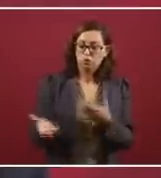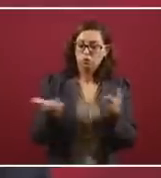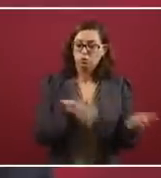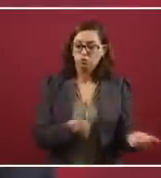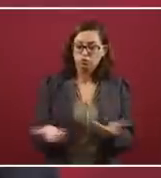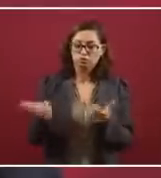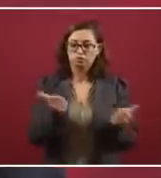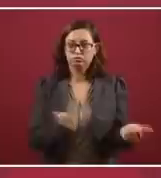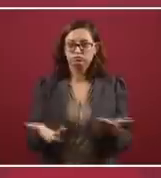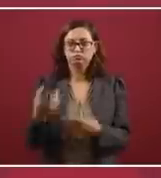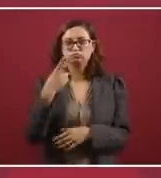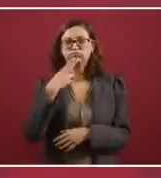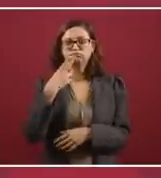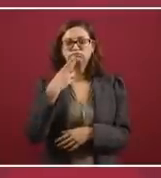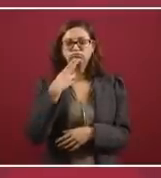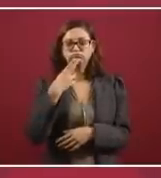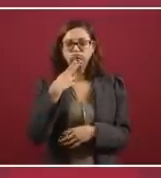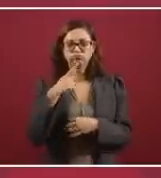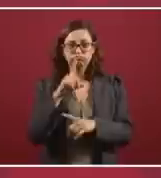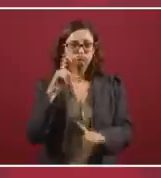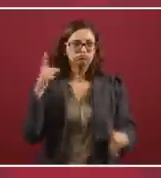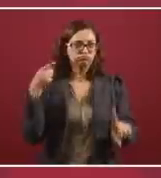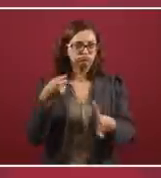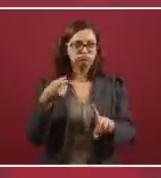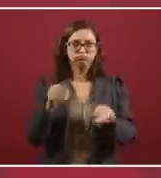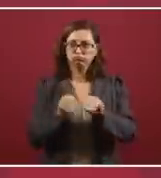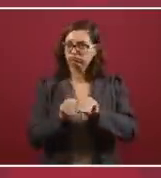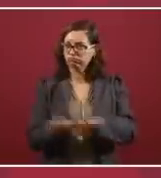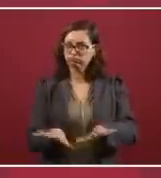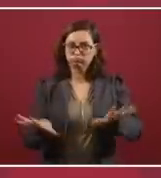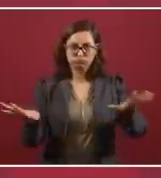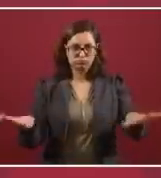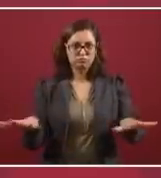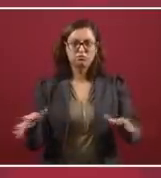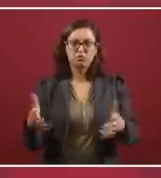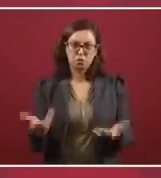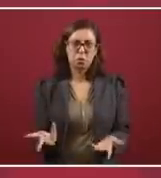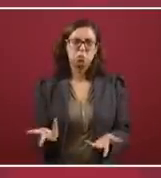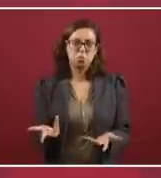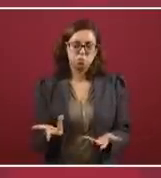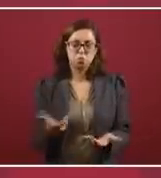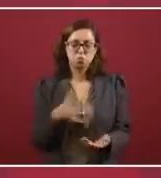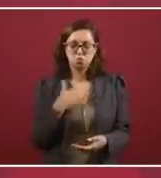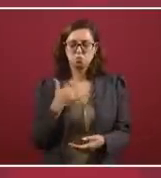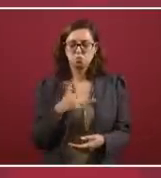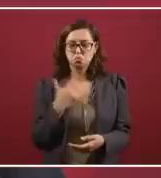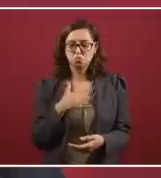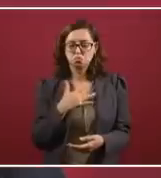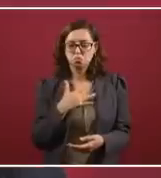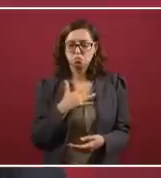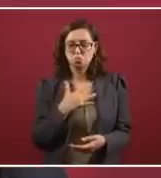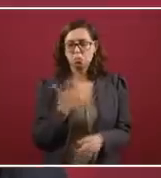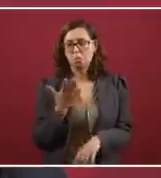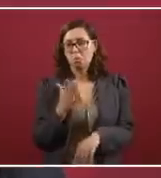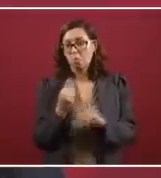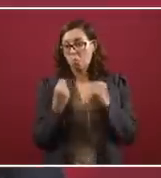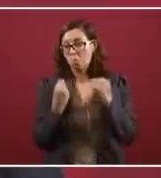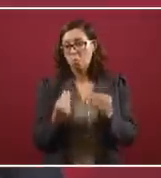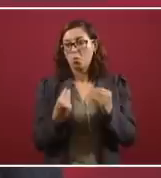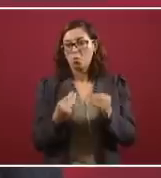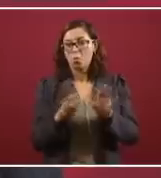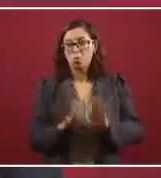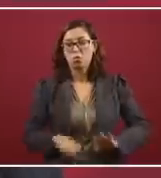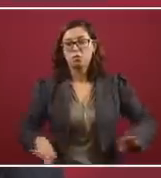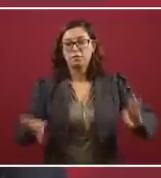va a utilizar, con qué fines se van a utilizar. Y bueno, pues subrayar que aquí la gran importancia de